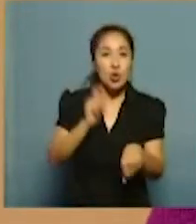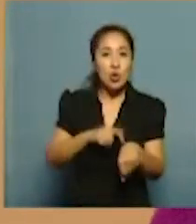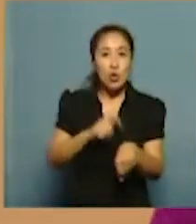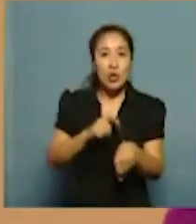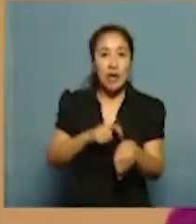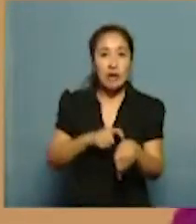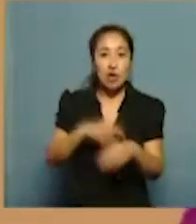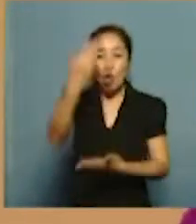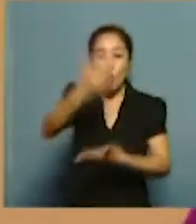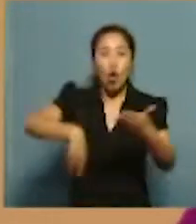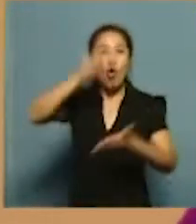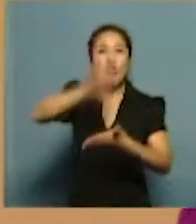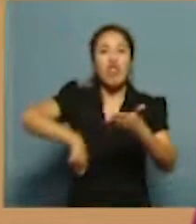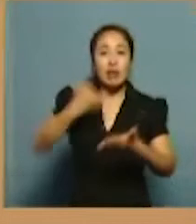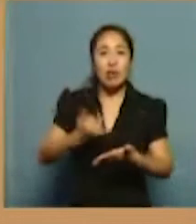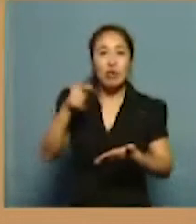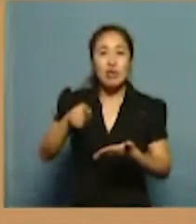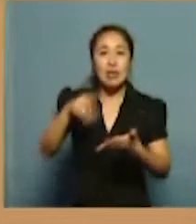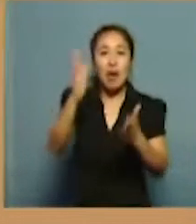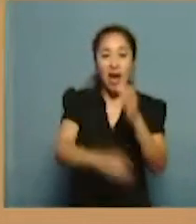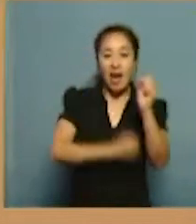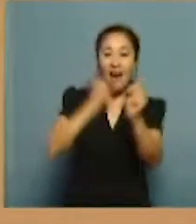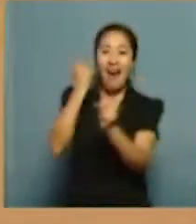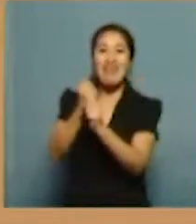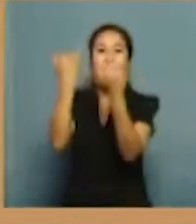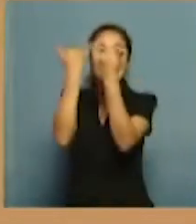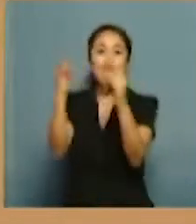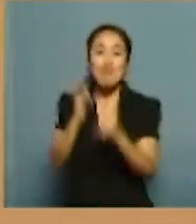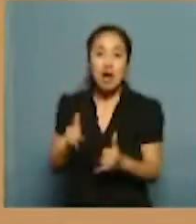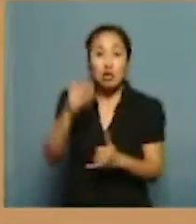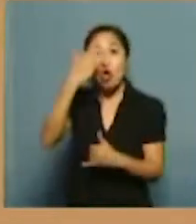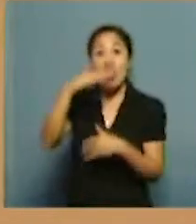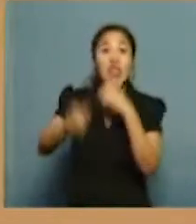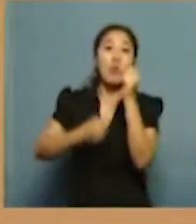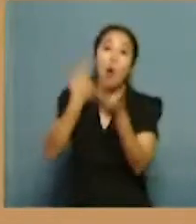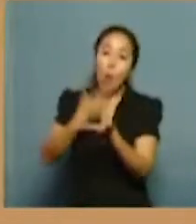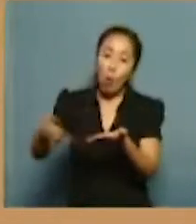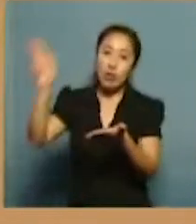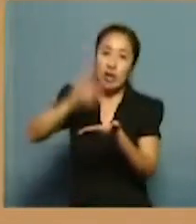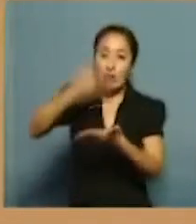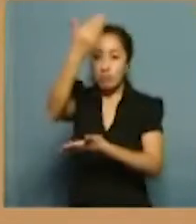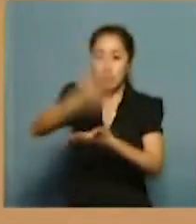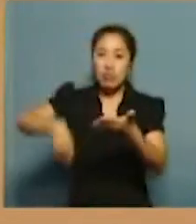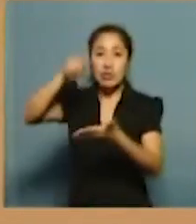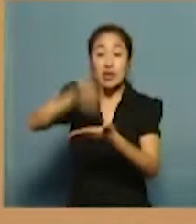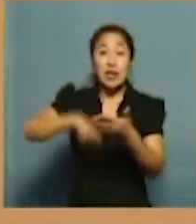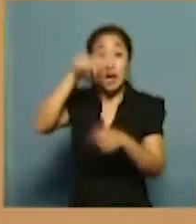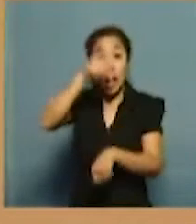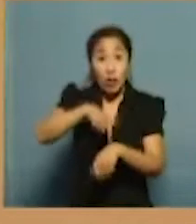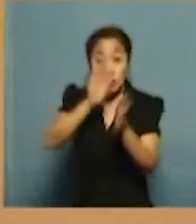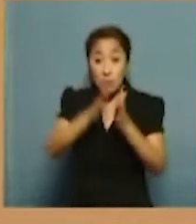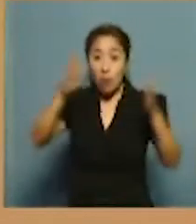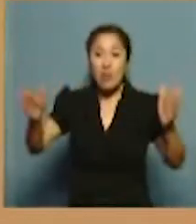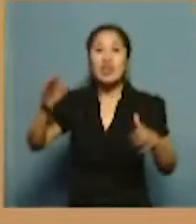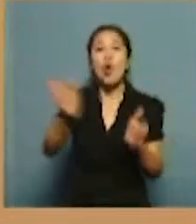con contratos que caducan en el mes de marzo y luego hay que renovar nuevamente y en este momento tenemos un